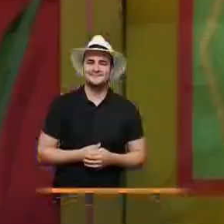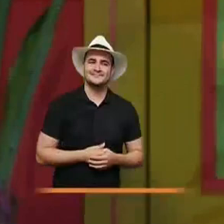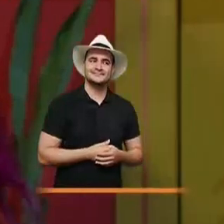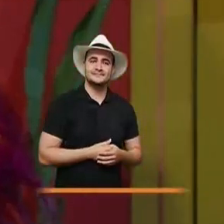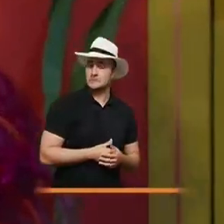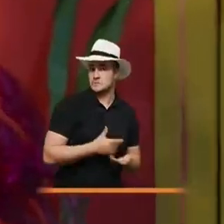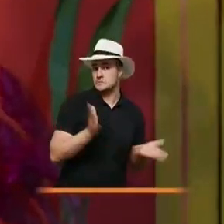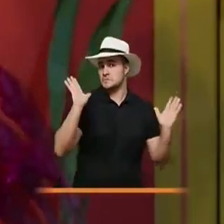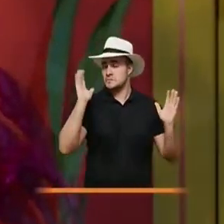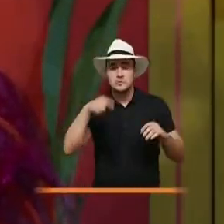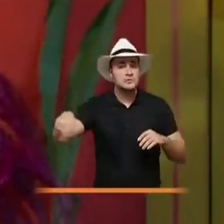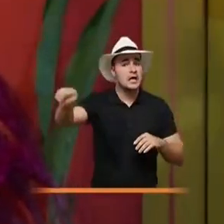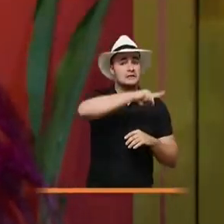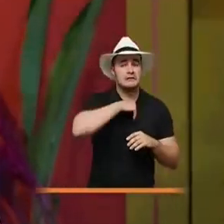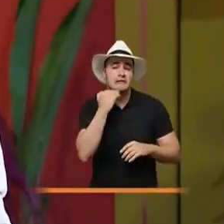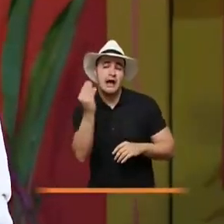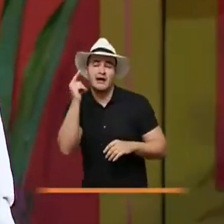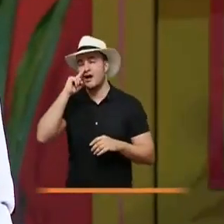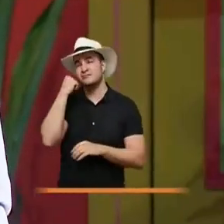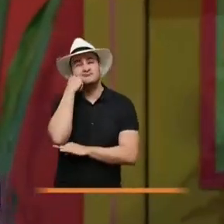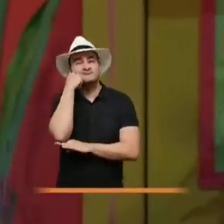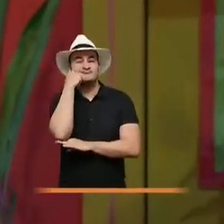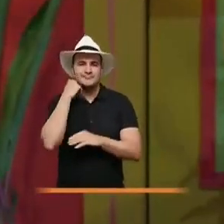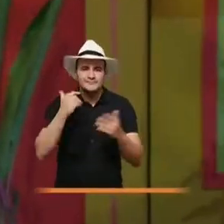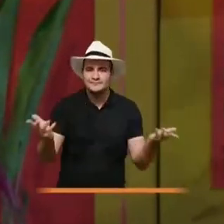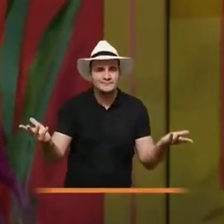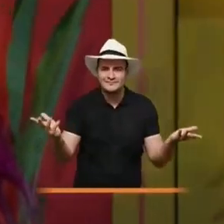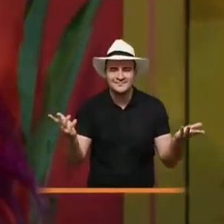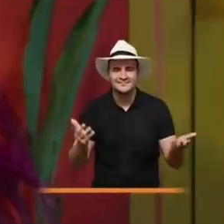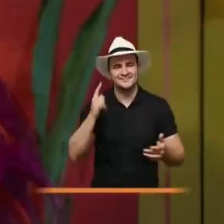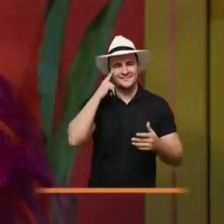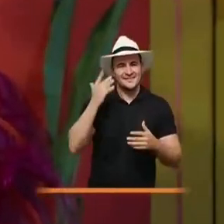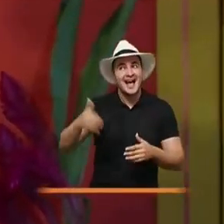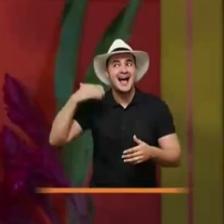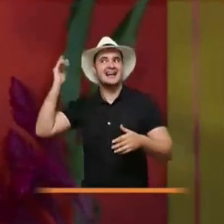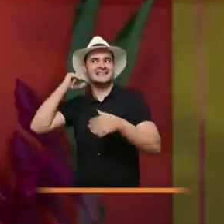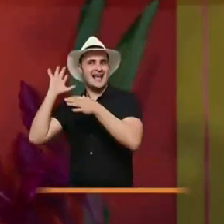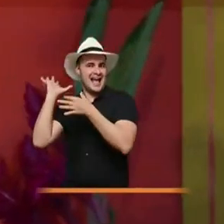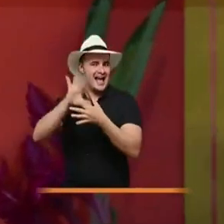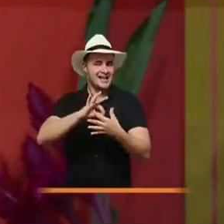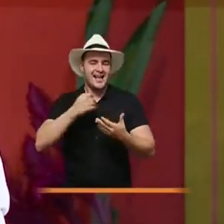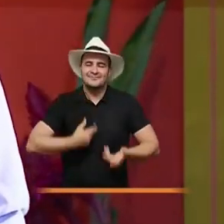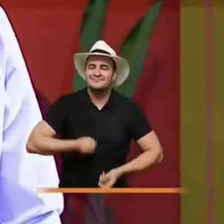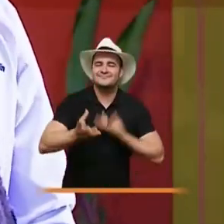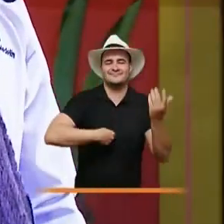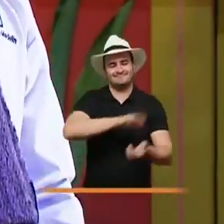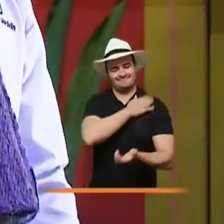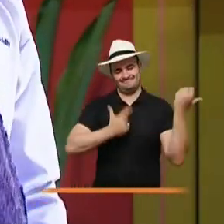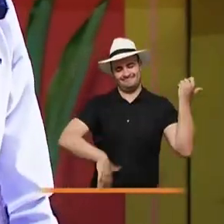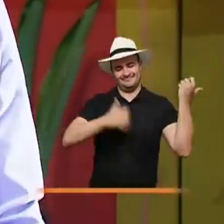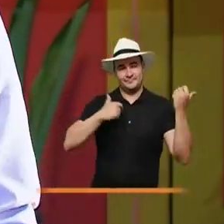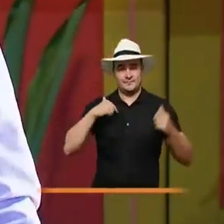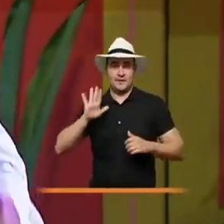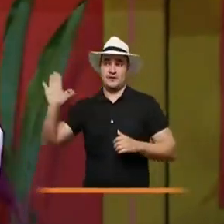y si es que están aburridos es compraríamos lo de antes kuerten y mor del